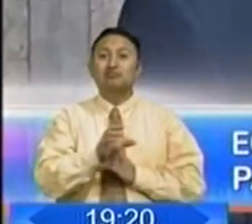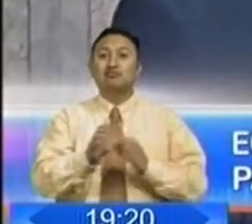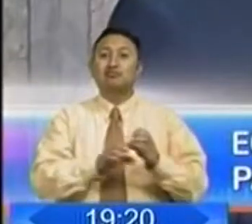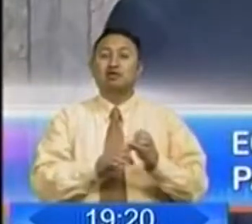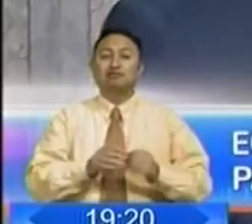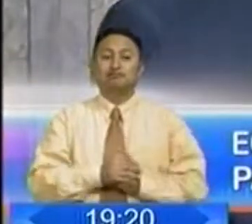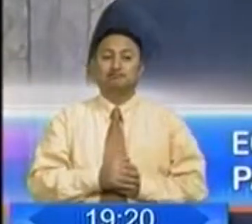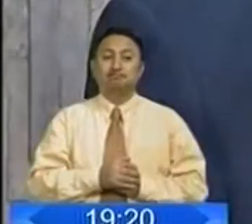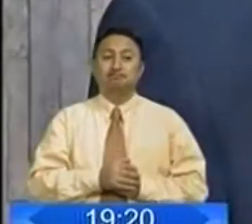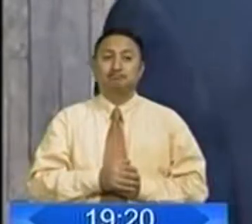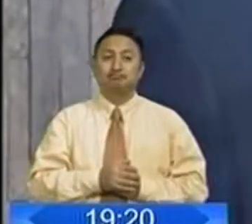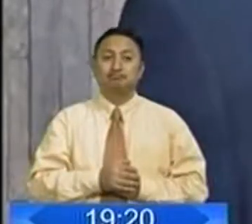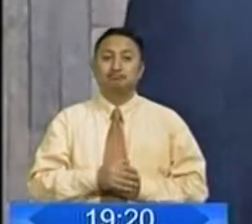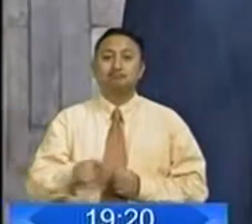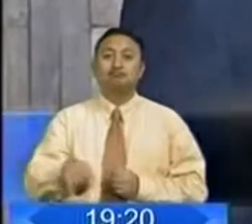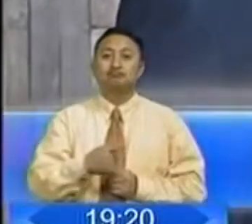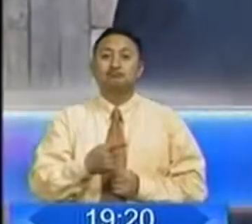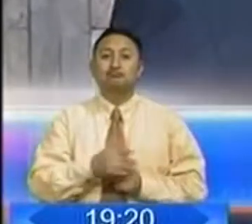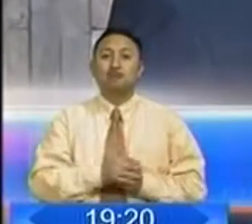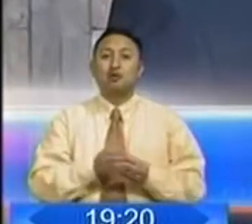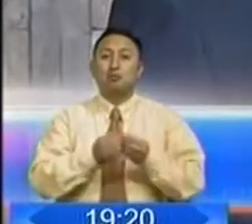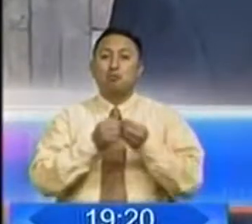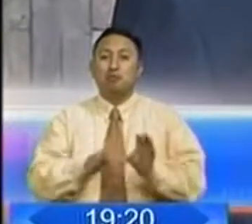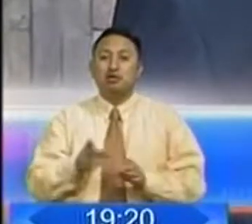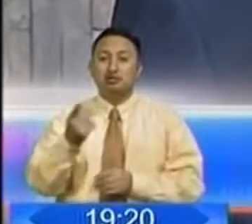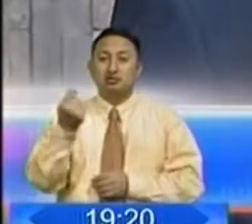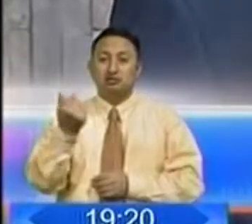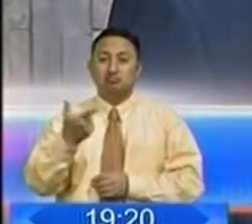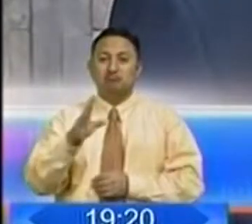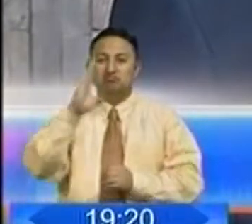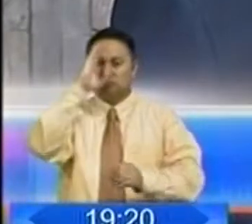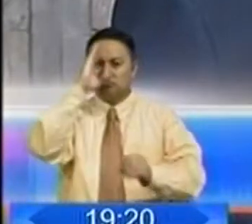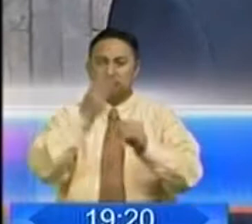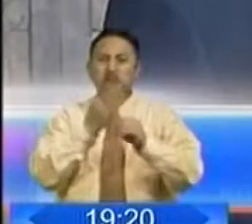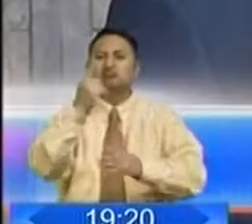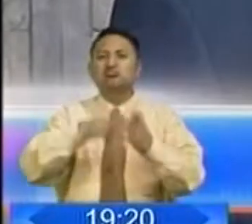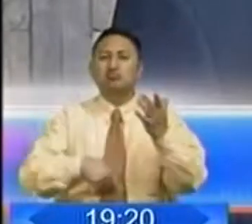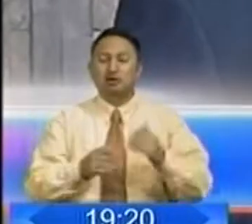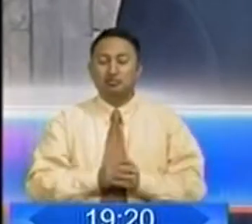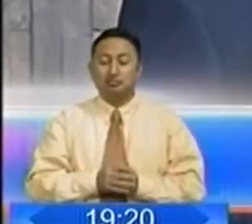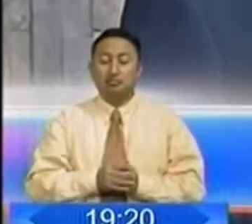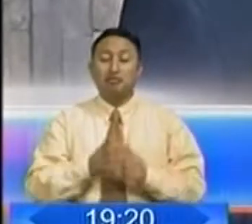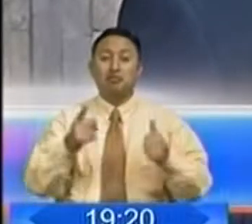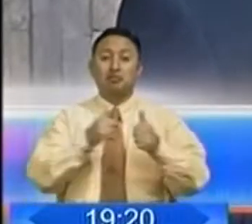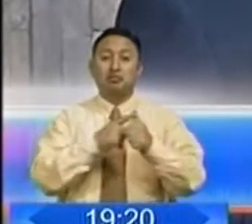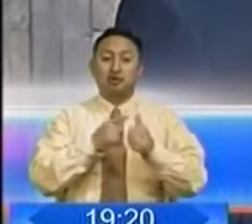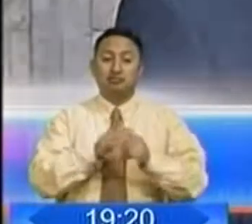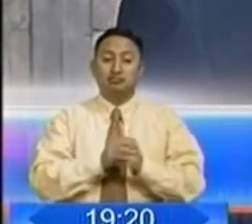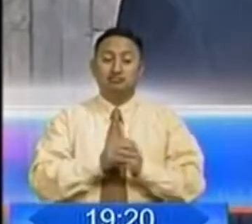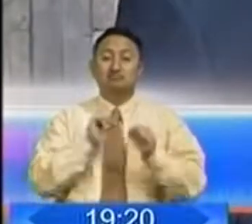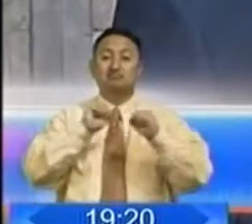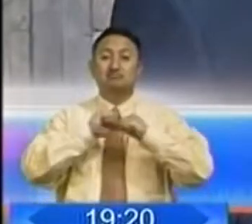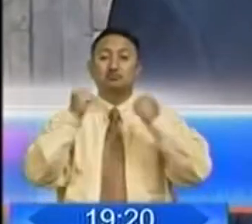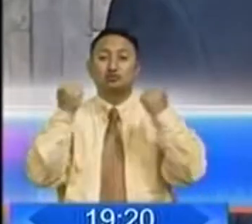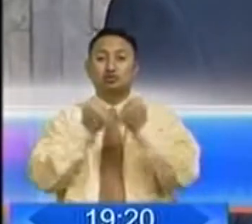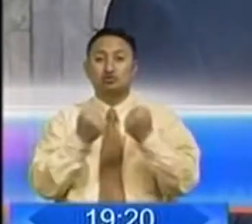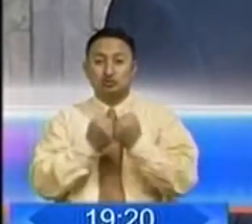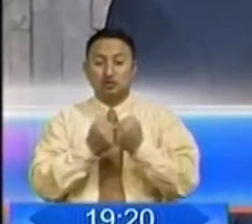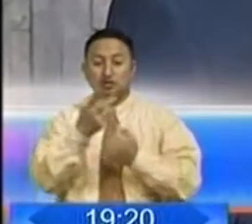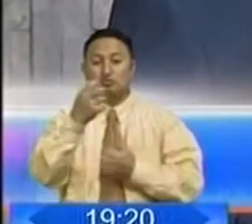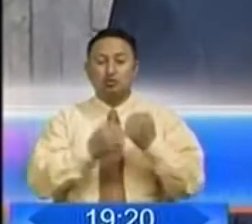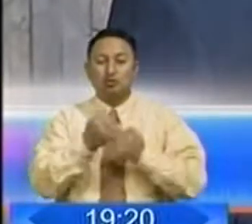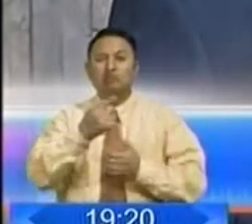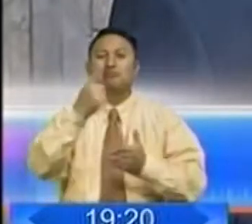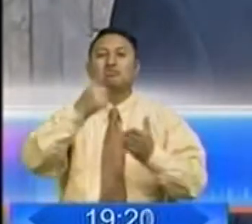En cuanto a los daños inmateriales, ellos tienen por objeto determinar el daño social causado por